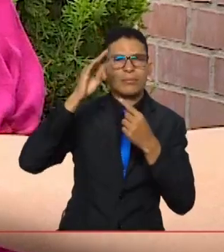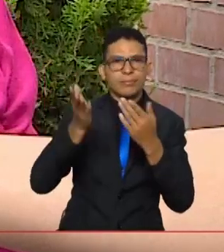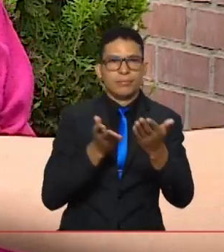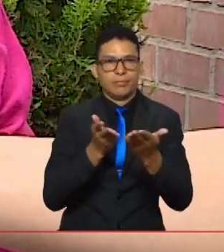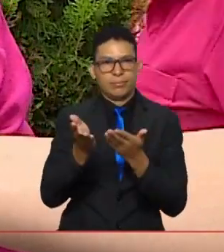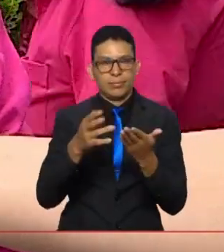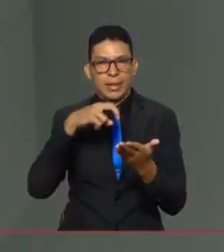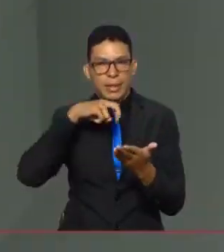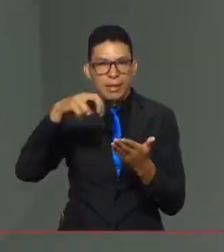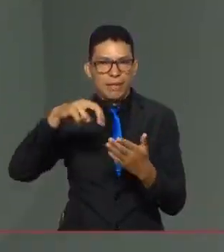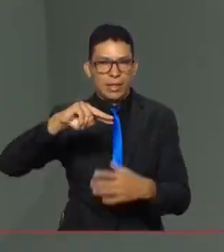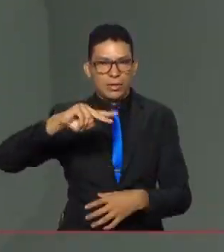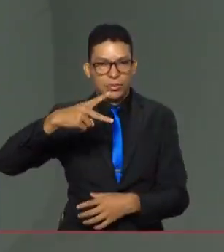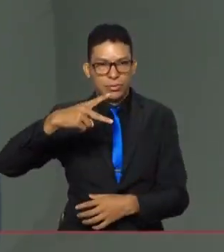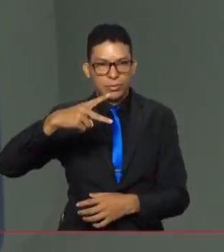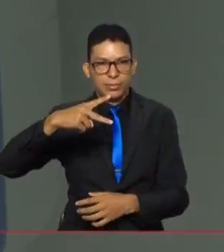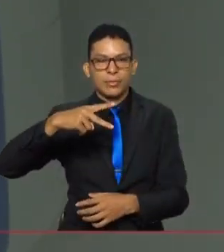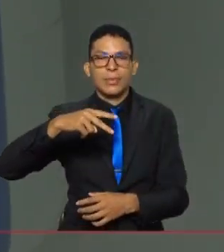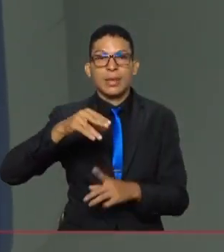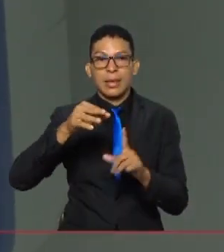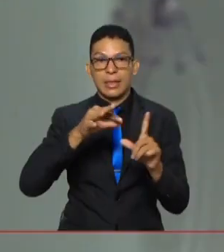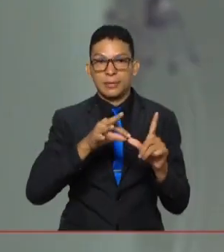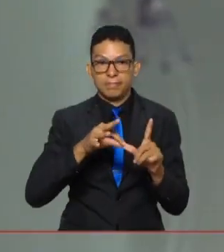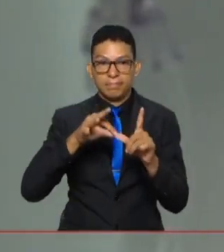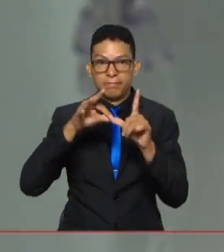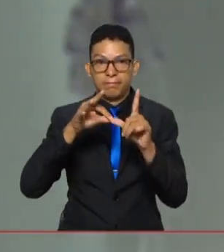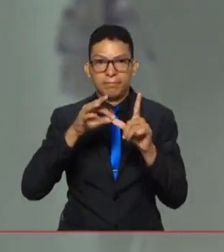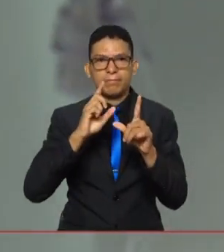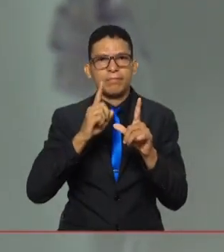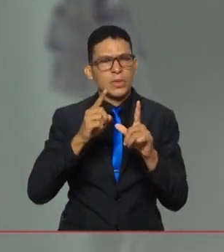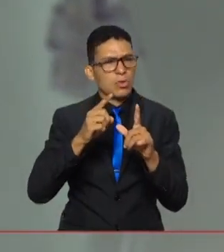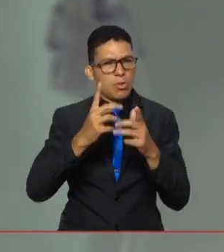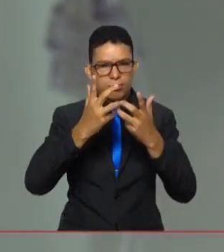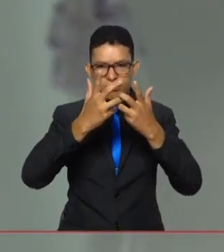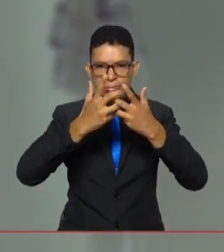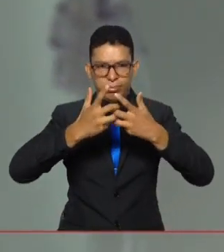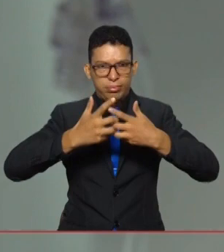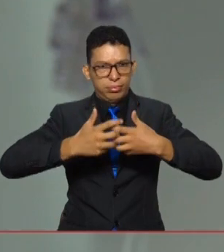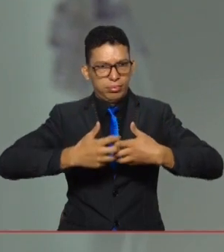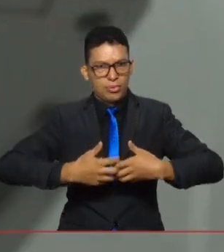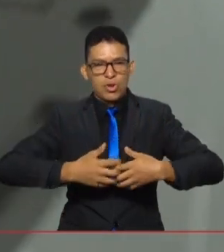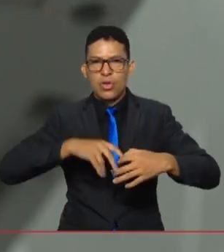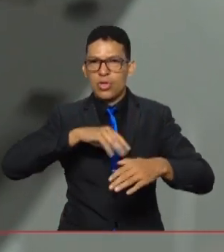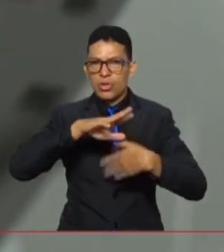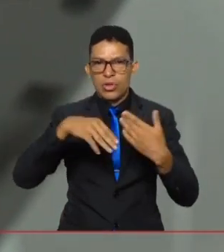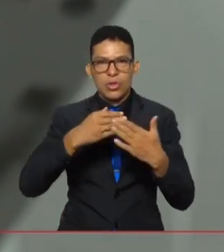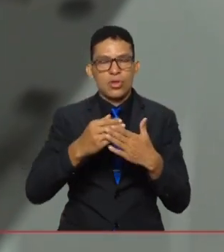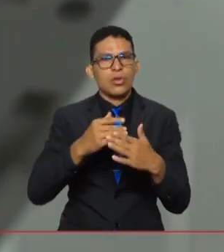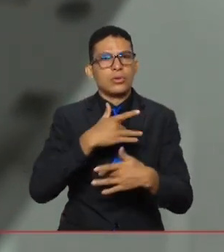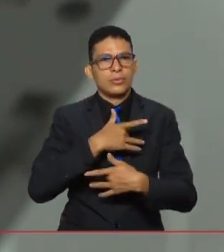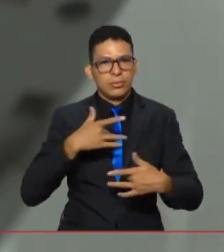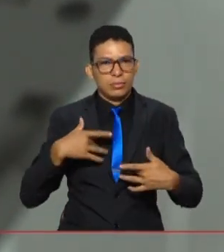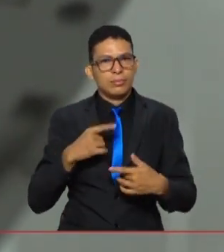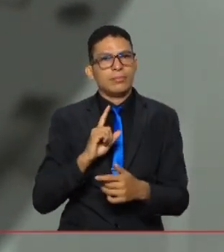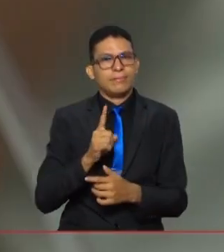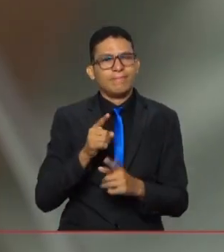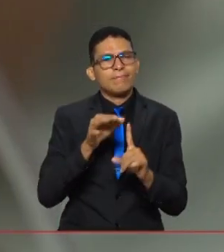servicios nivel 2, especialistas. Vamos a poner en funcionamiento todos nuestros puestos de salud, pero en